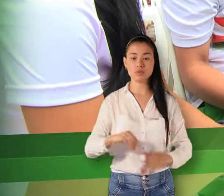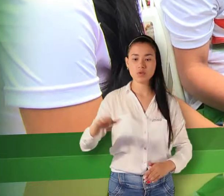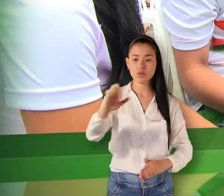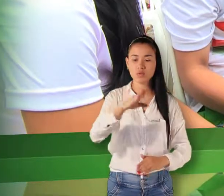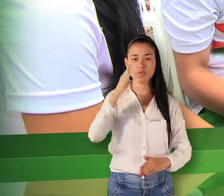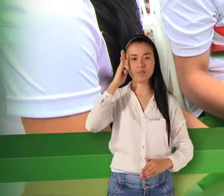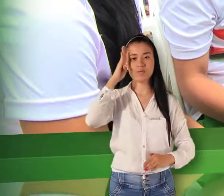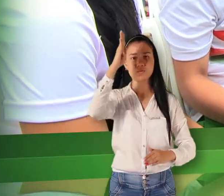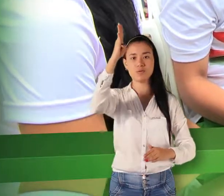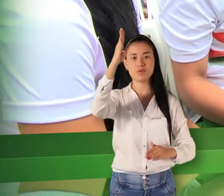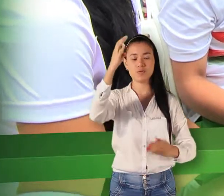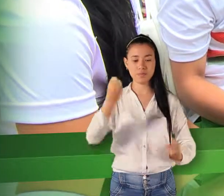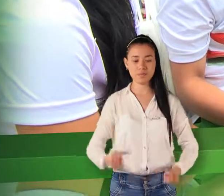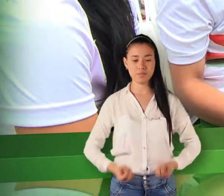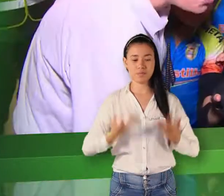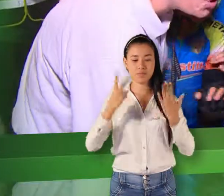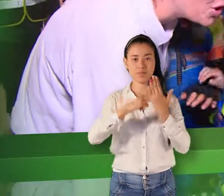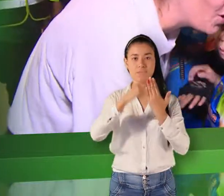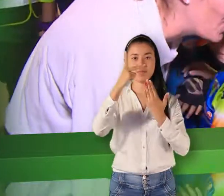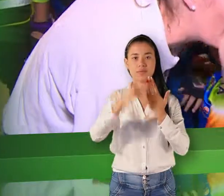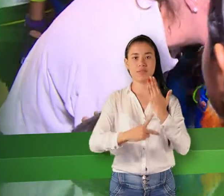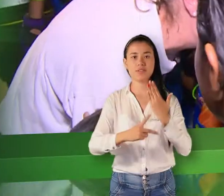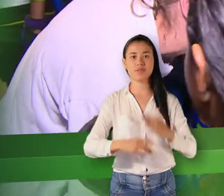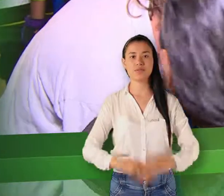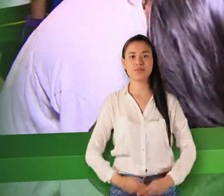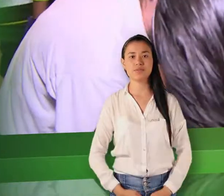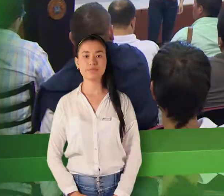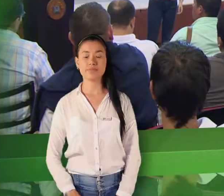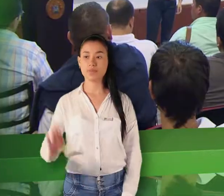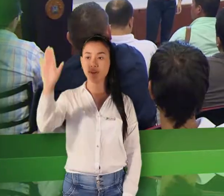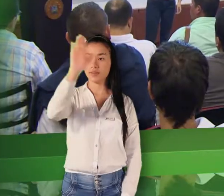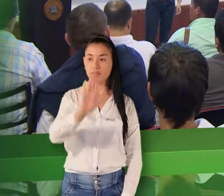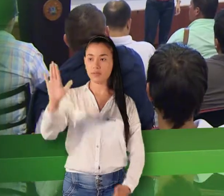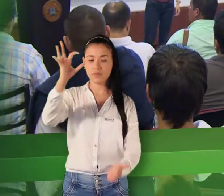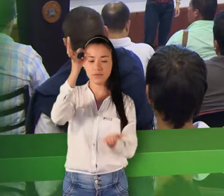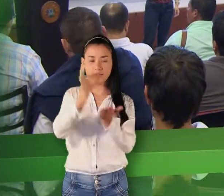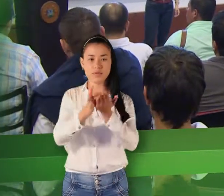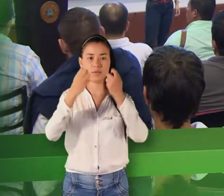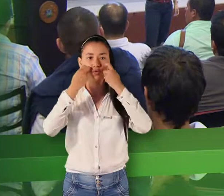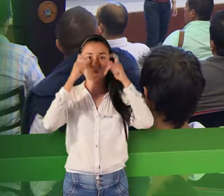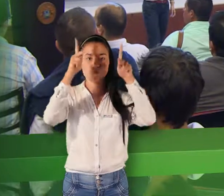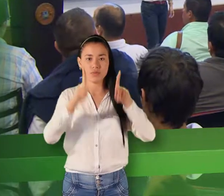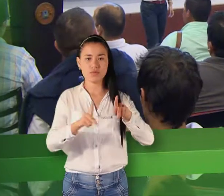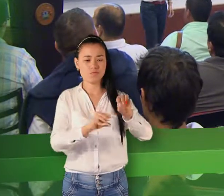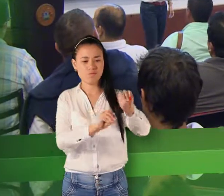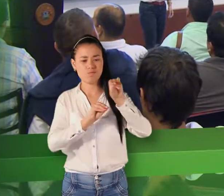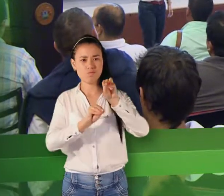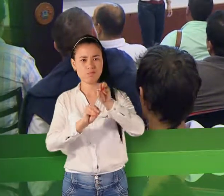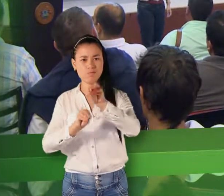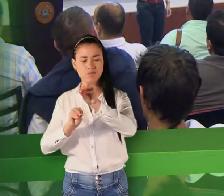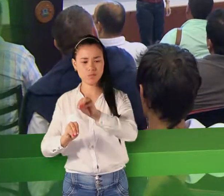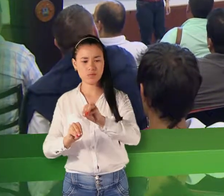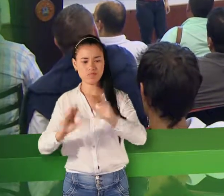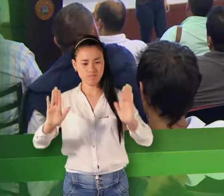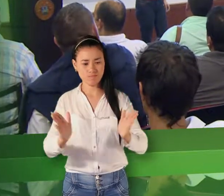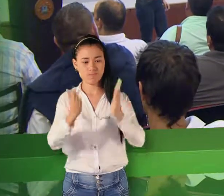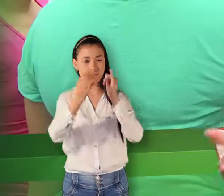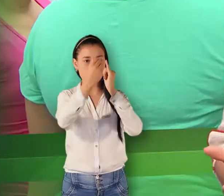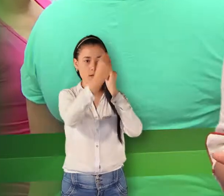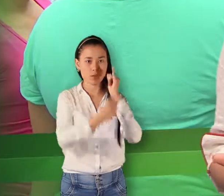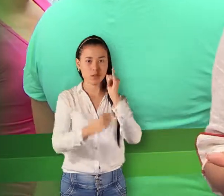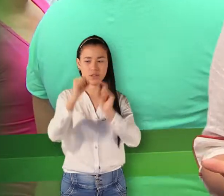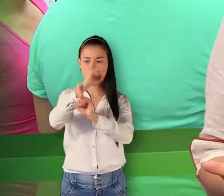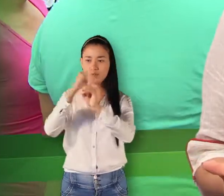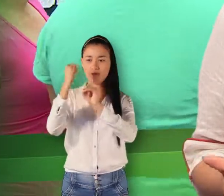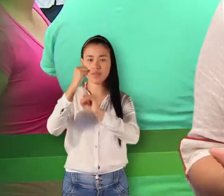que los oriente en una definición de su proyecto de vida. Un departamento con capital humano formado para las